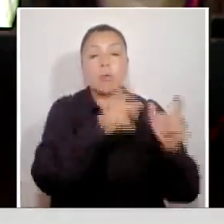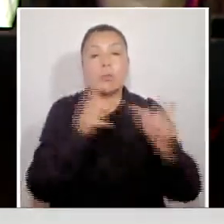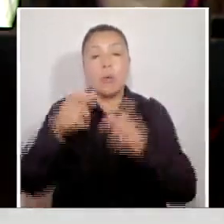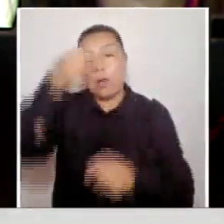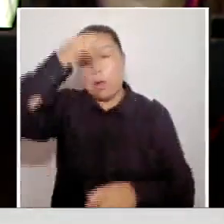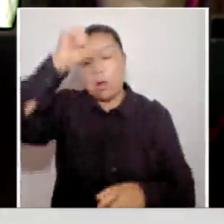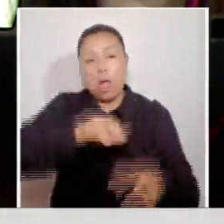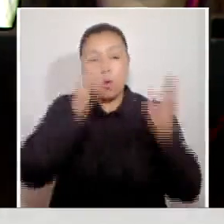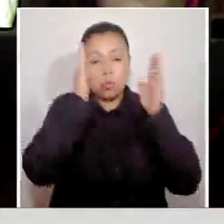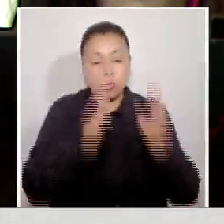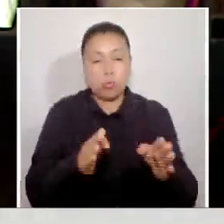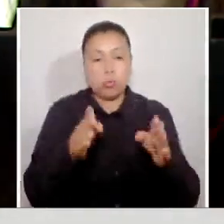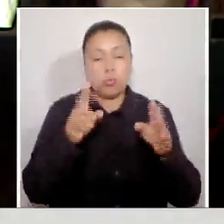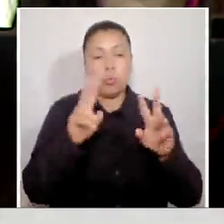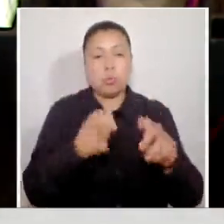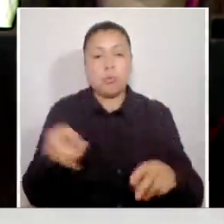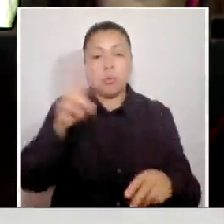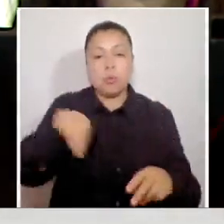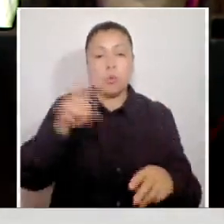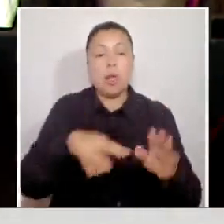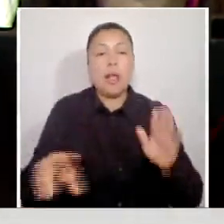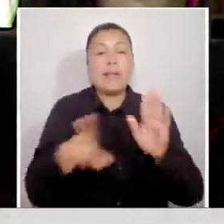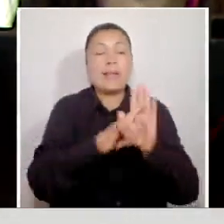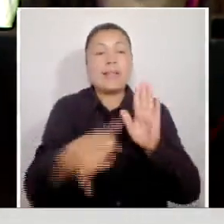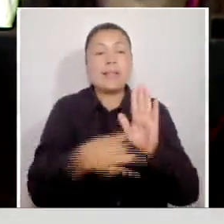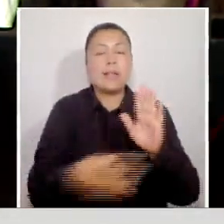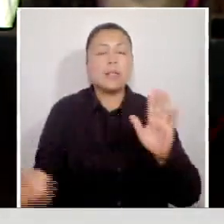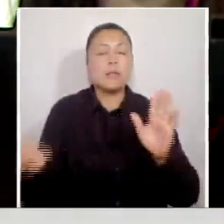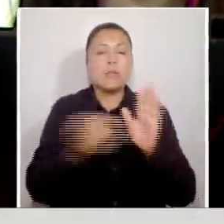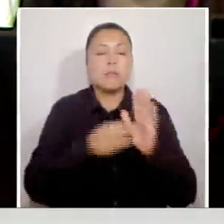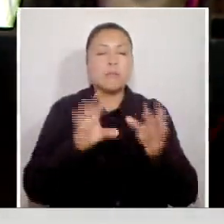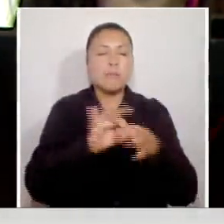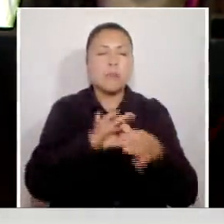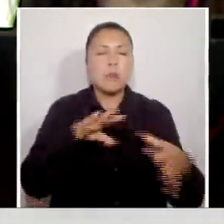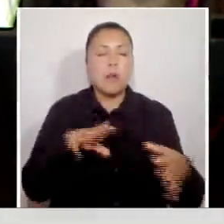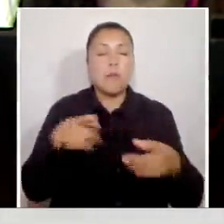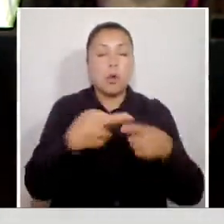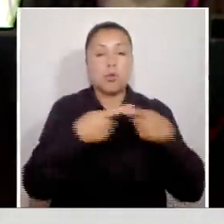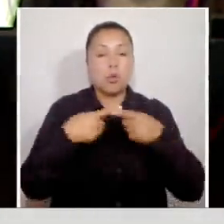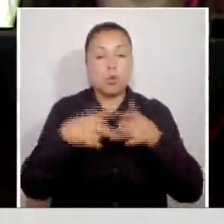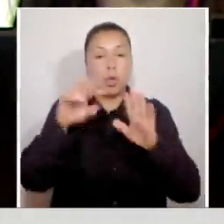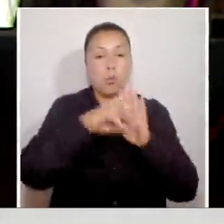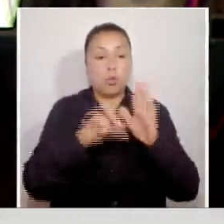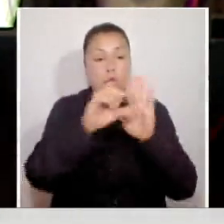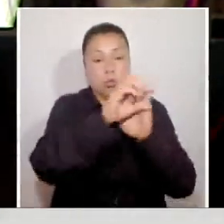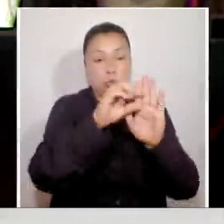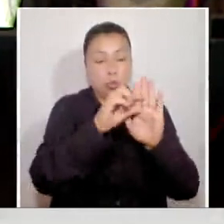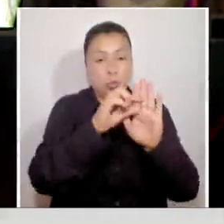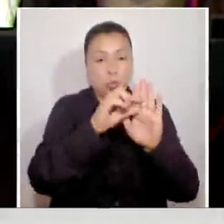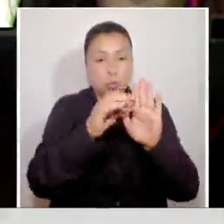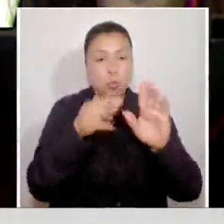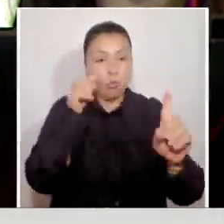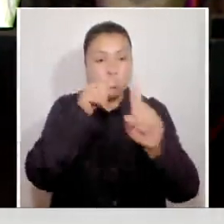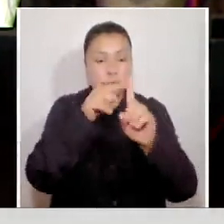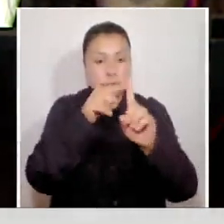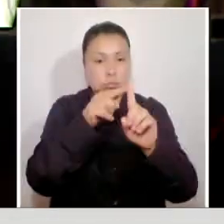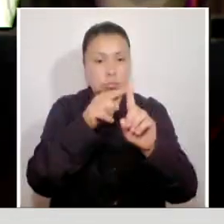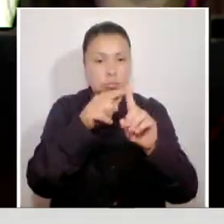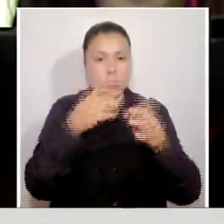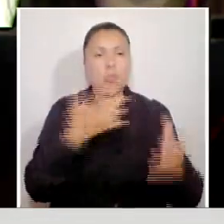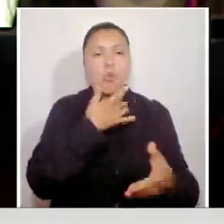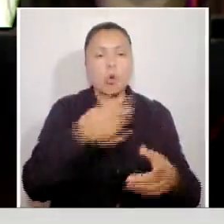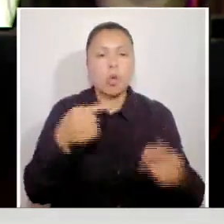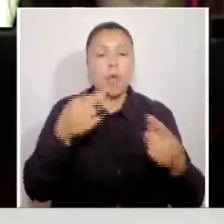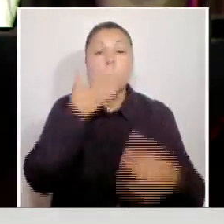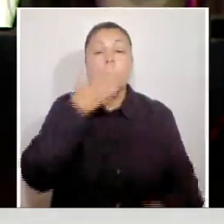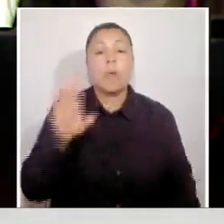materia de residencia en delitos de mayor connotación social el la indicación va directamente en esa línea porque va a mejorar